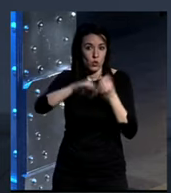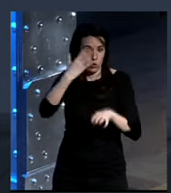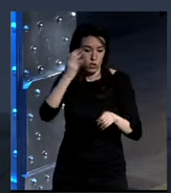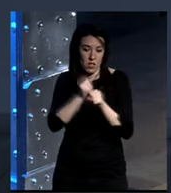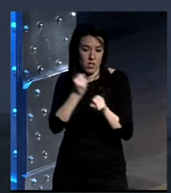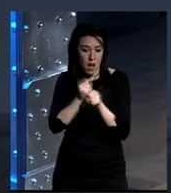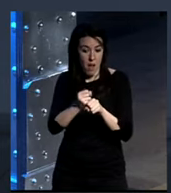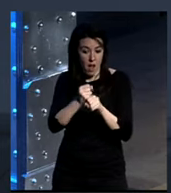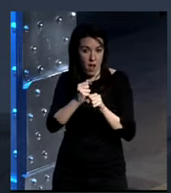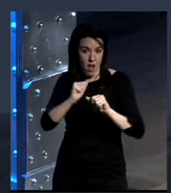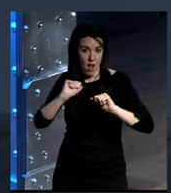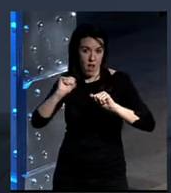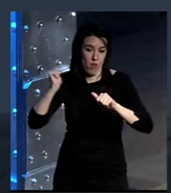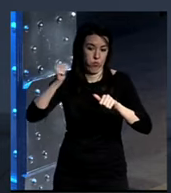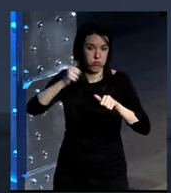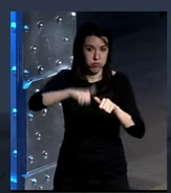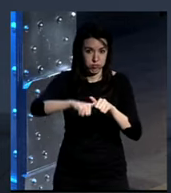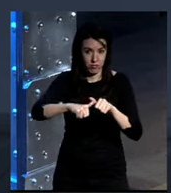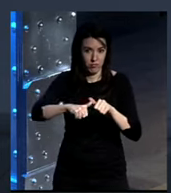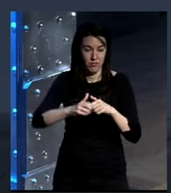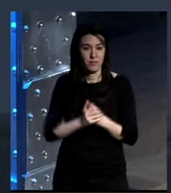entonces.